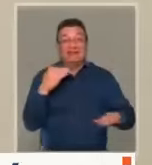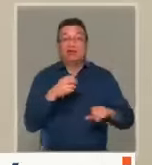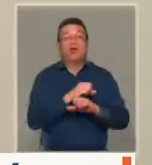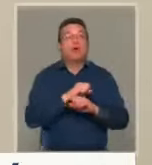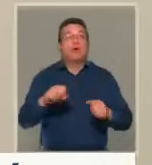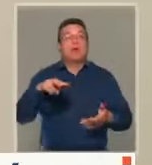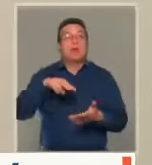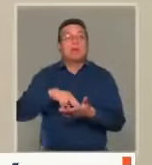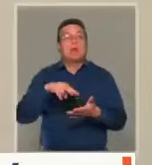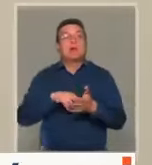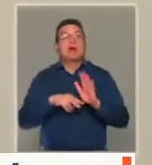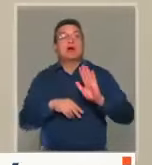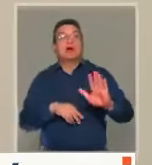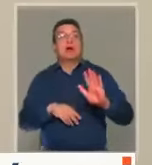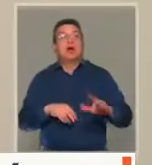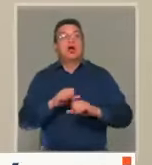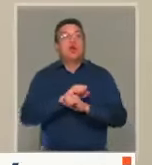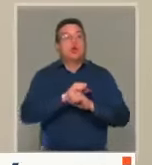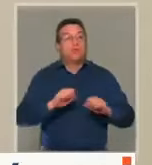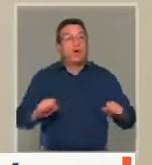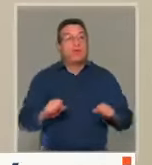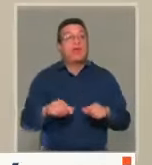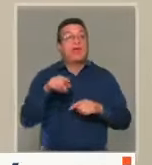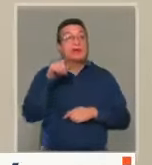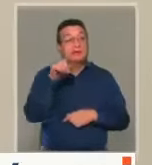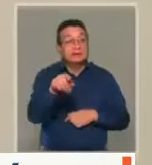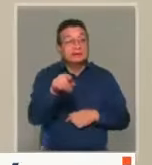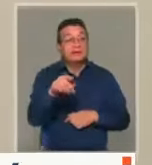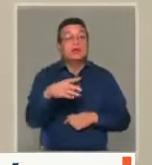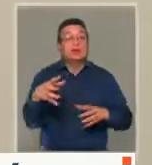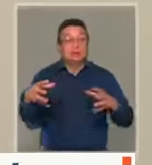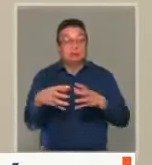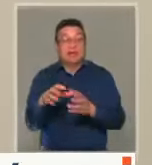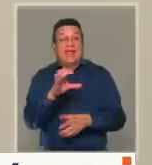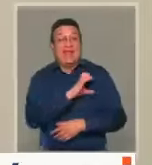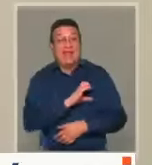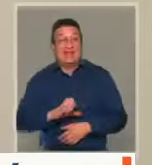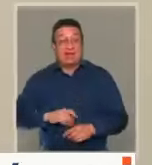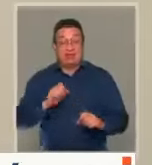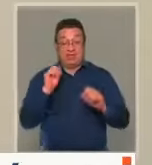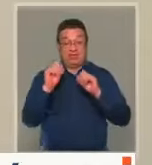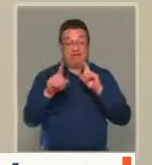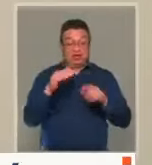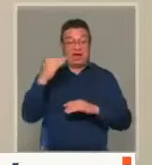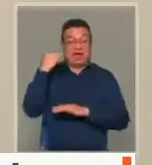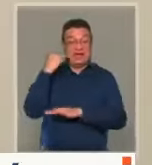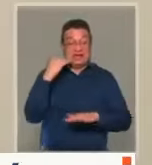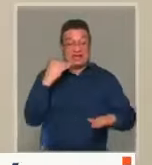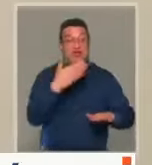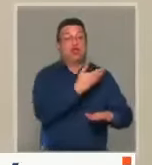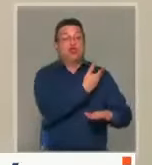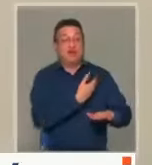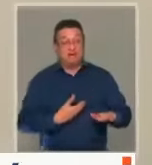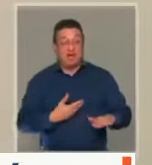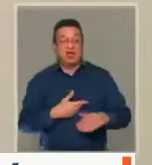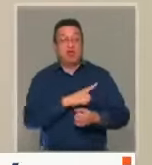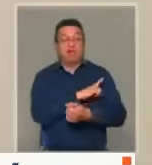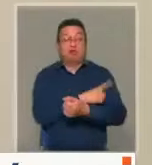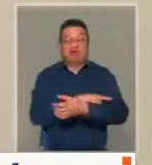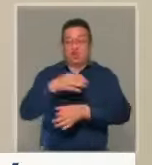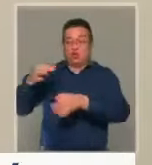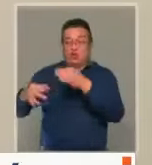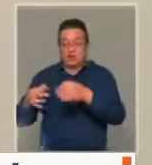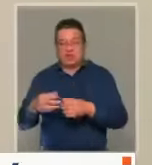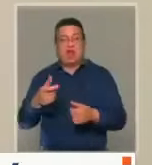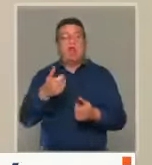esperando. Es importante que los organismos del Estado, incluida la Defensoría de la Niñez, el gobierno, el Poder Judicial,